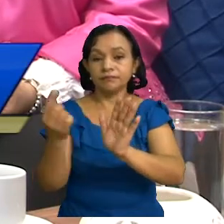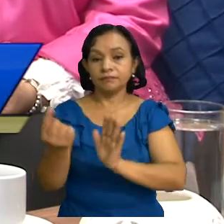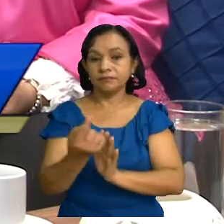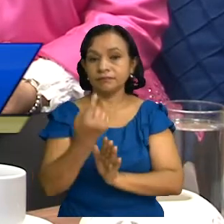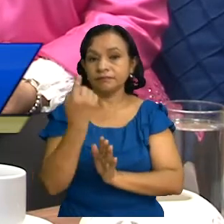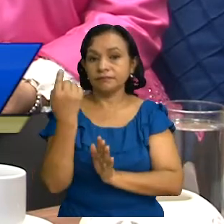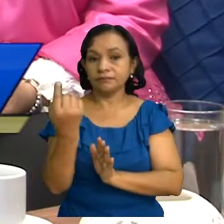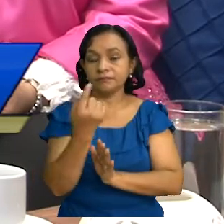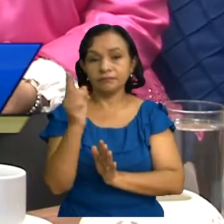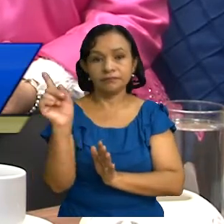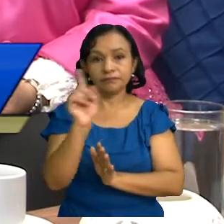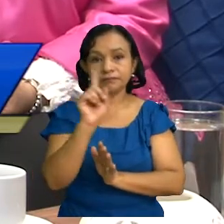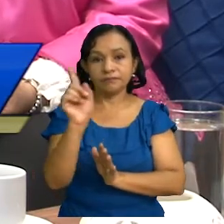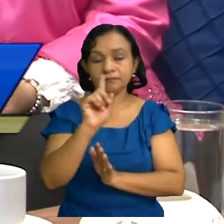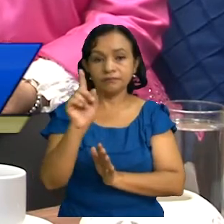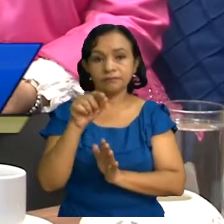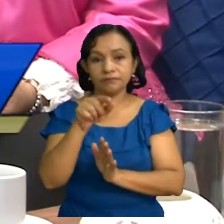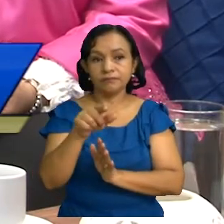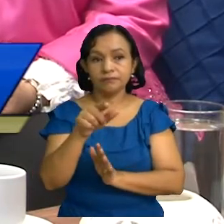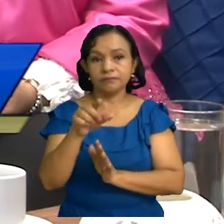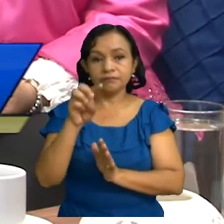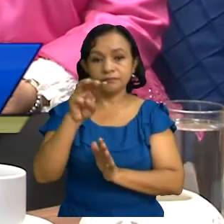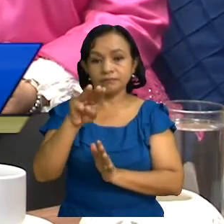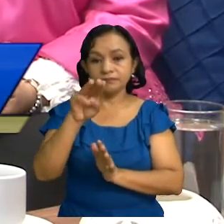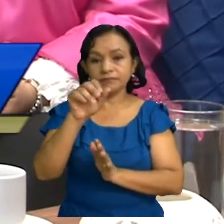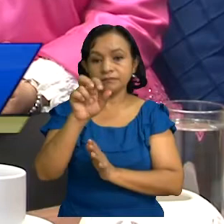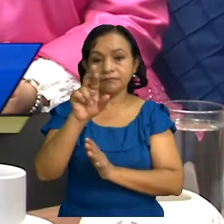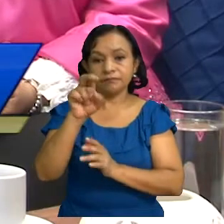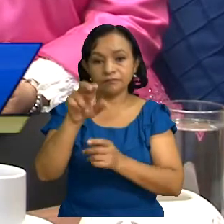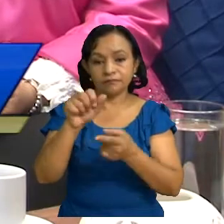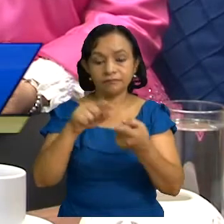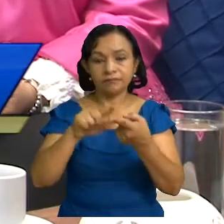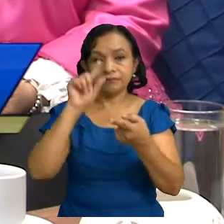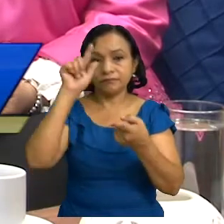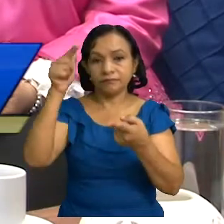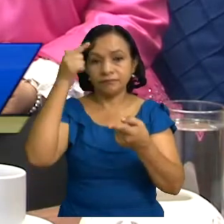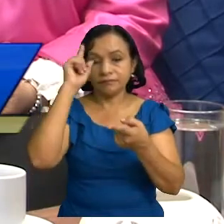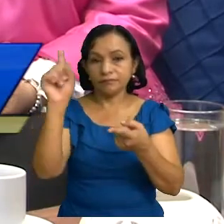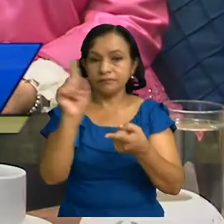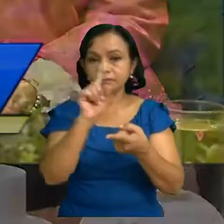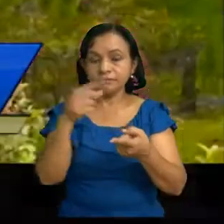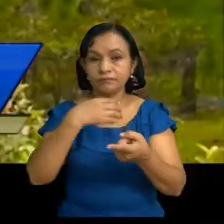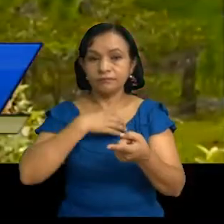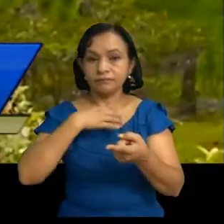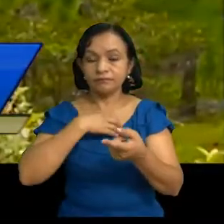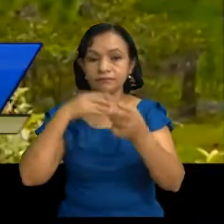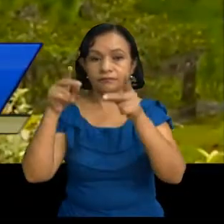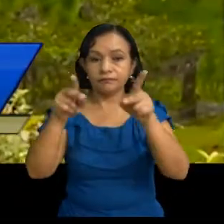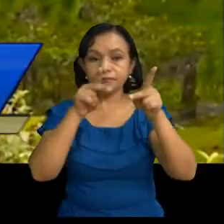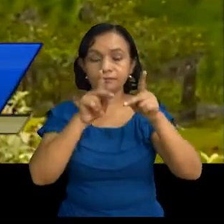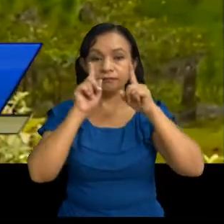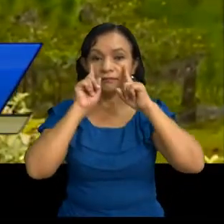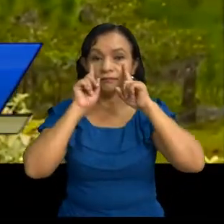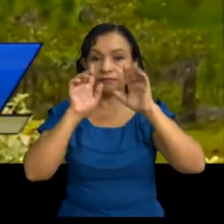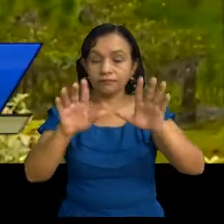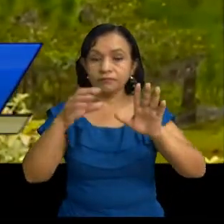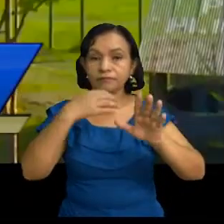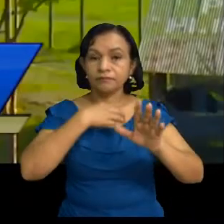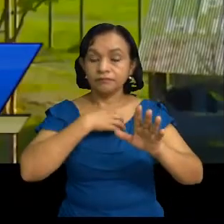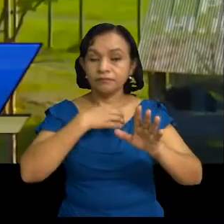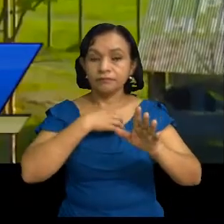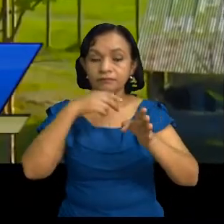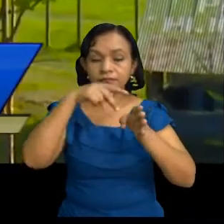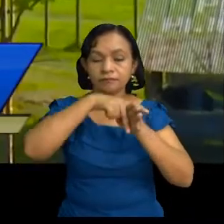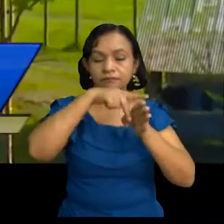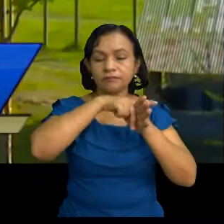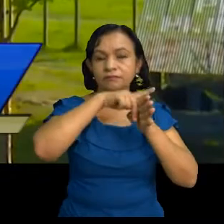está reserva silvestre no hay del mar enanos del gobierno es de ese propietario que está cuidando su finca y que esa